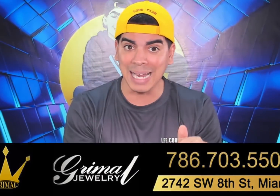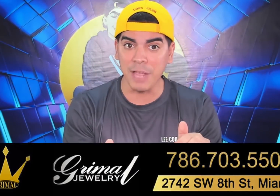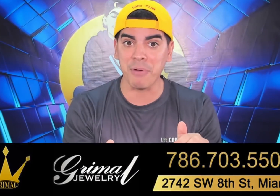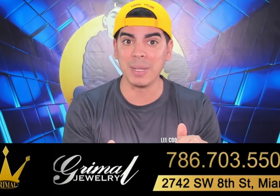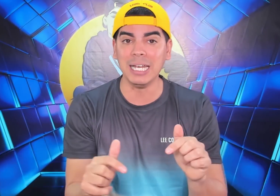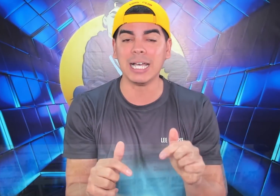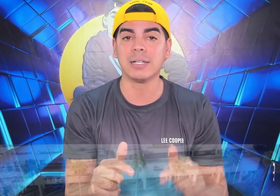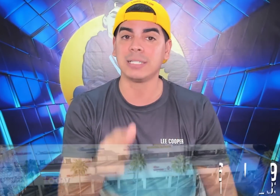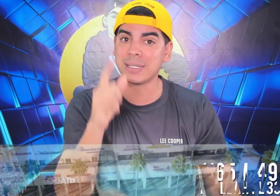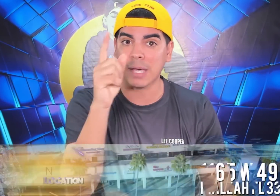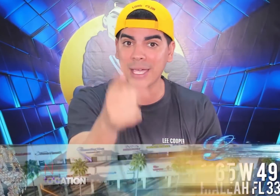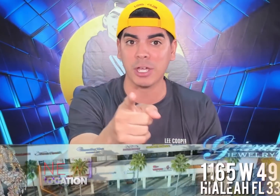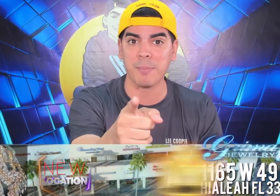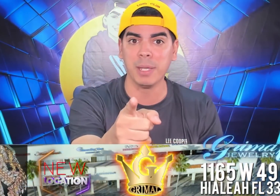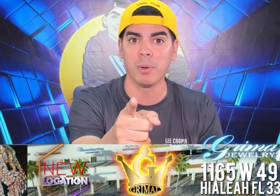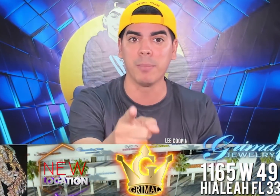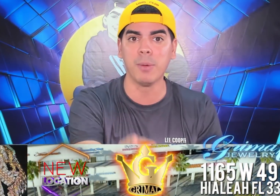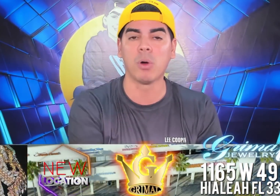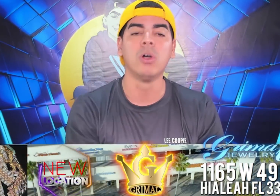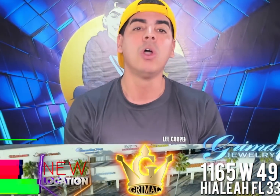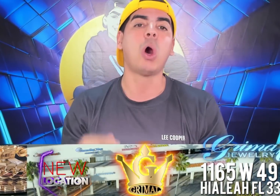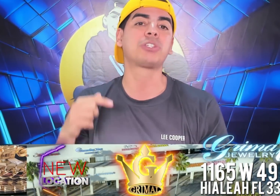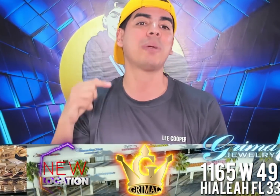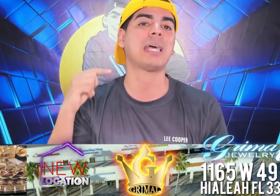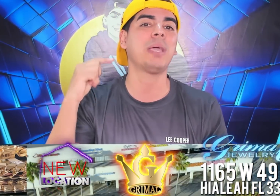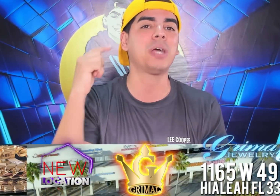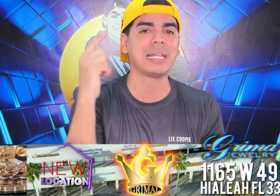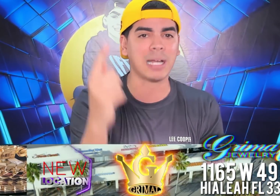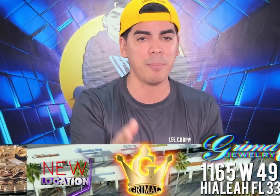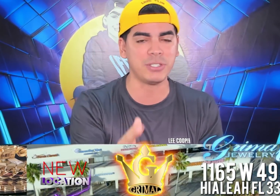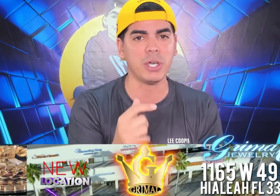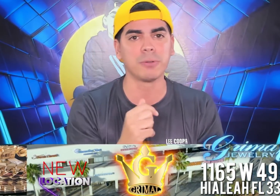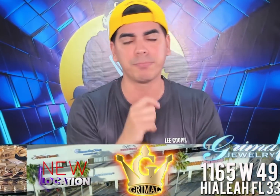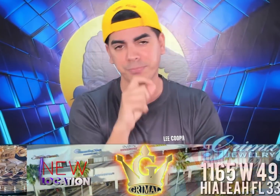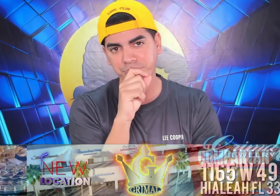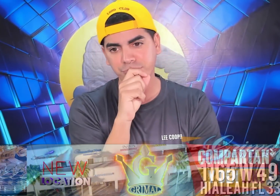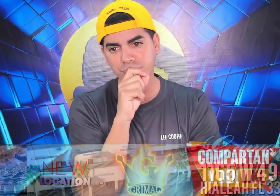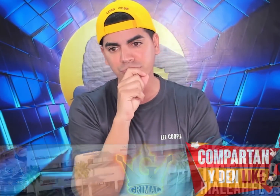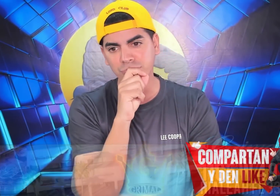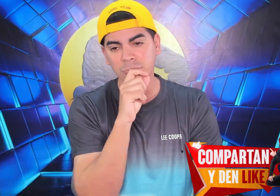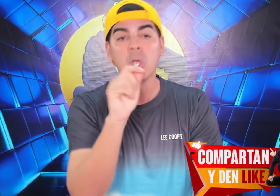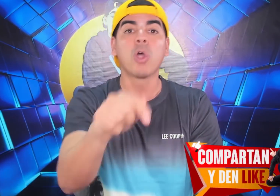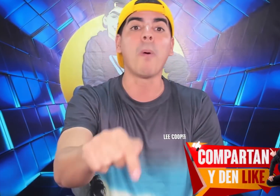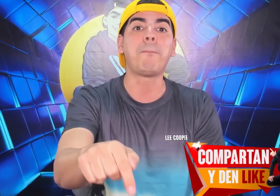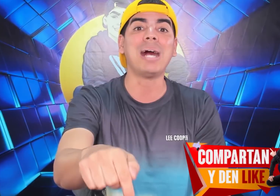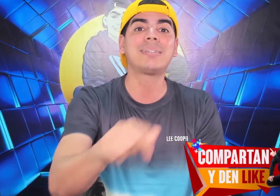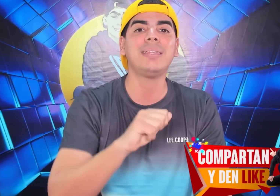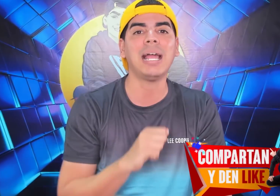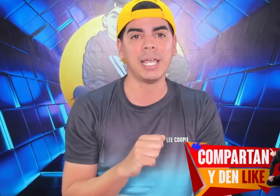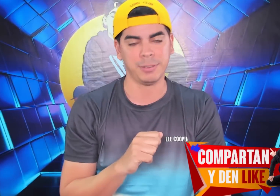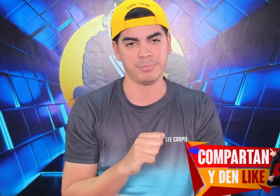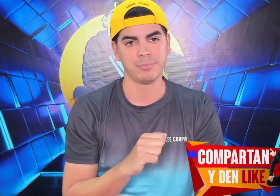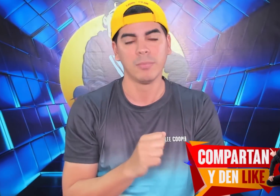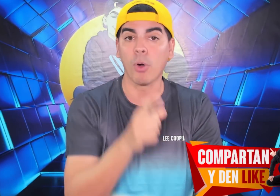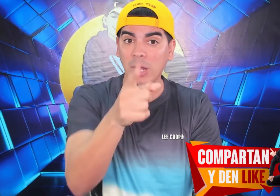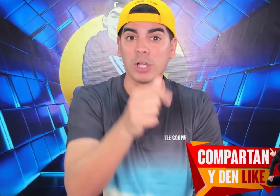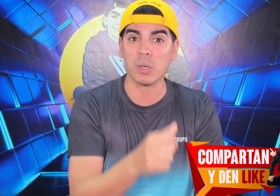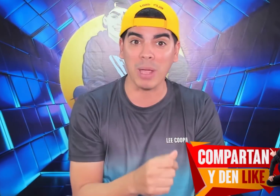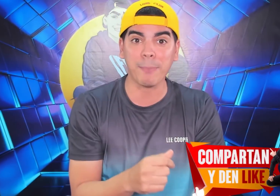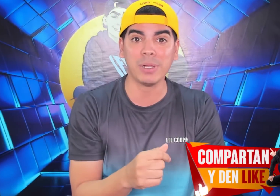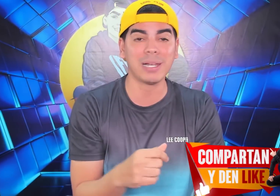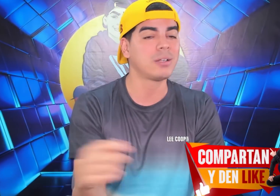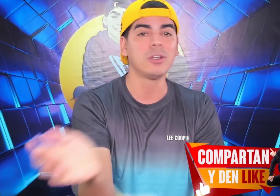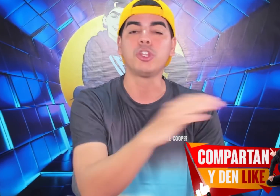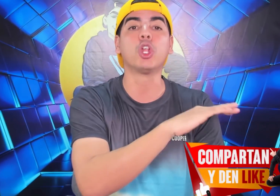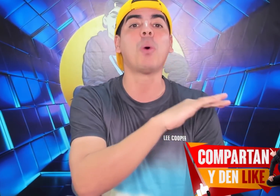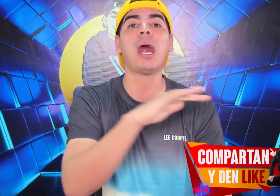Comparte y das like, familia, si me estás viendo ahora mismo en vivo o si me estás viendo en retransmisión. Comparte y da like, porque lo que